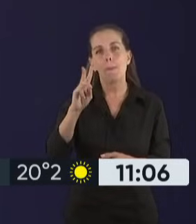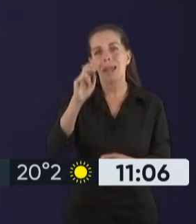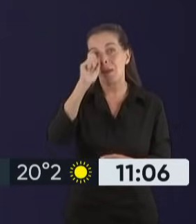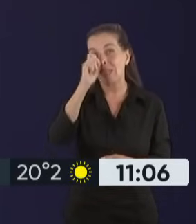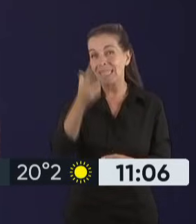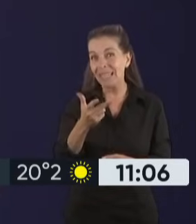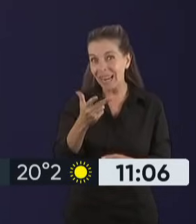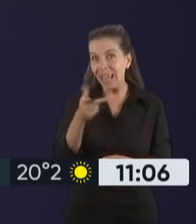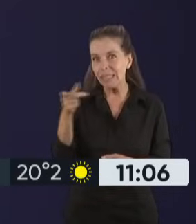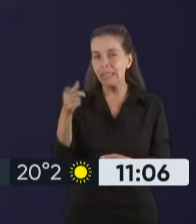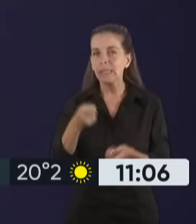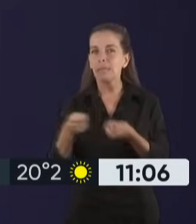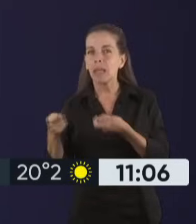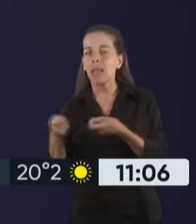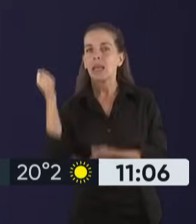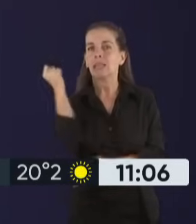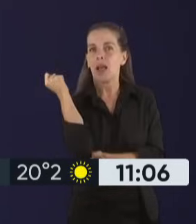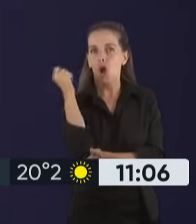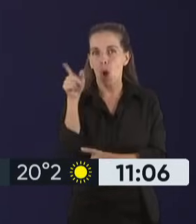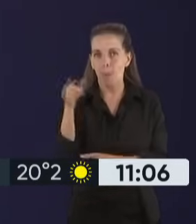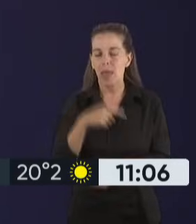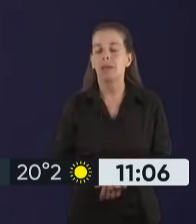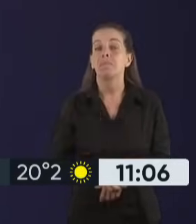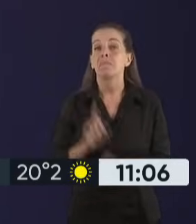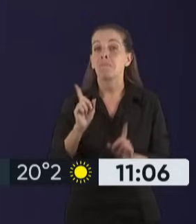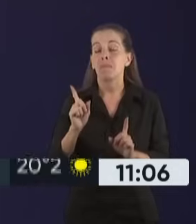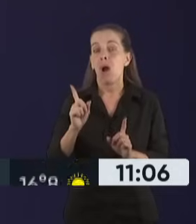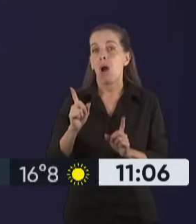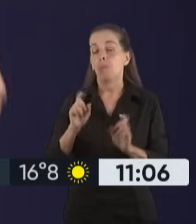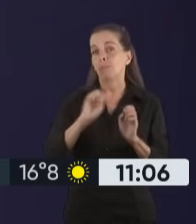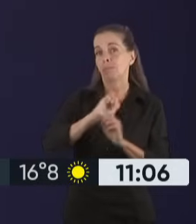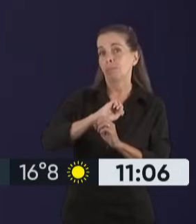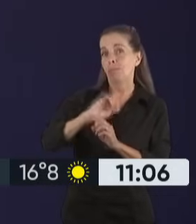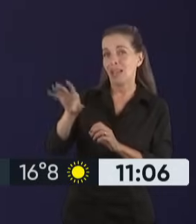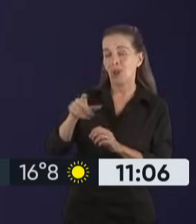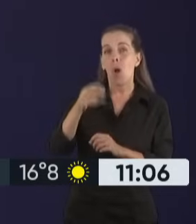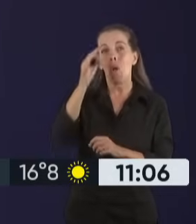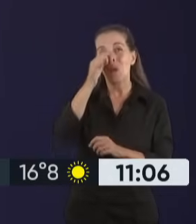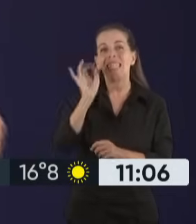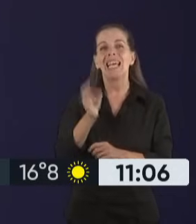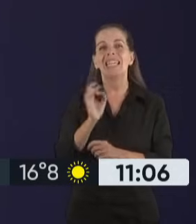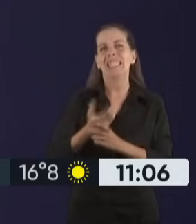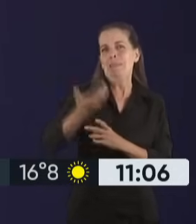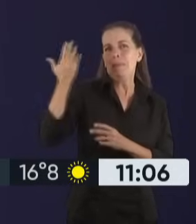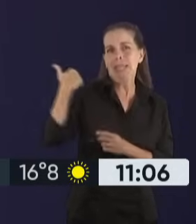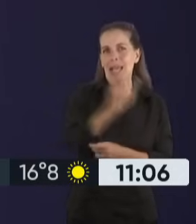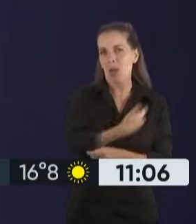70/2023 de desregulación de la economía, que dictó el Poder Ejecutivo el 20 de diciembre pasado.